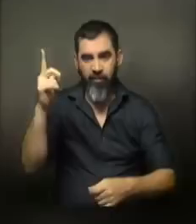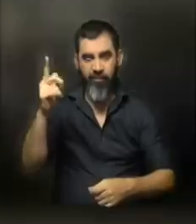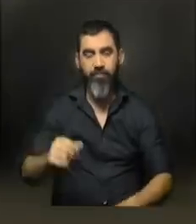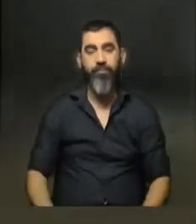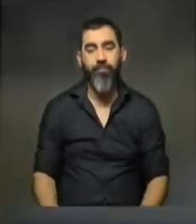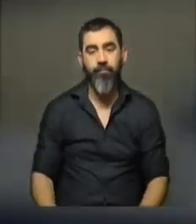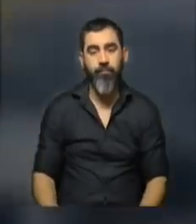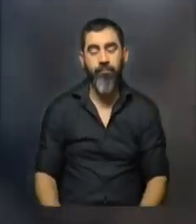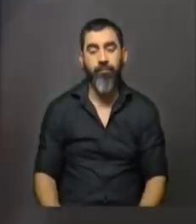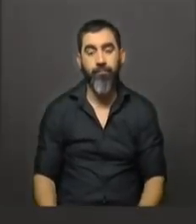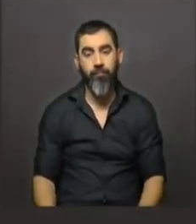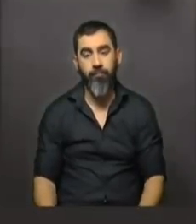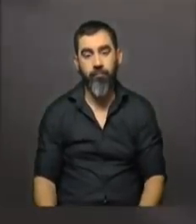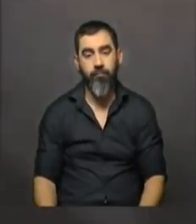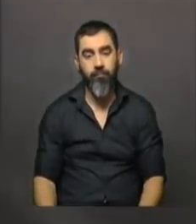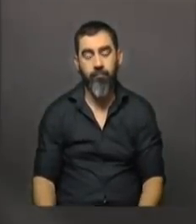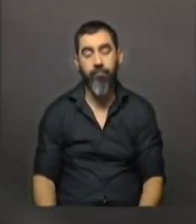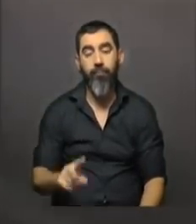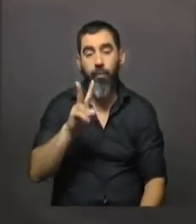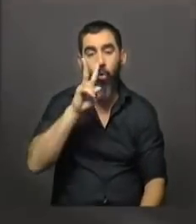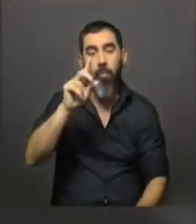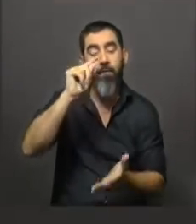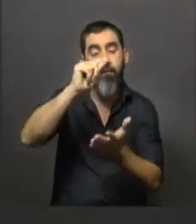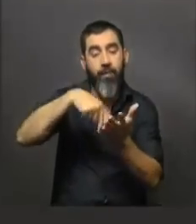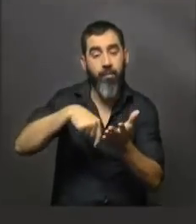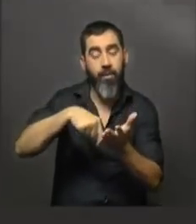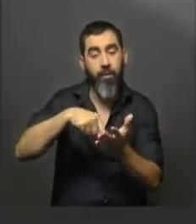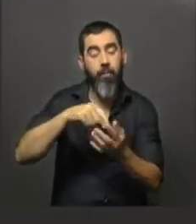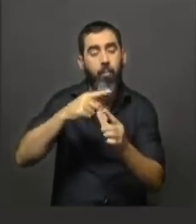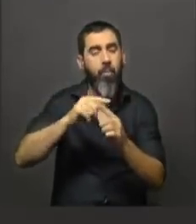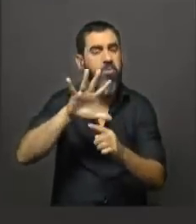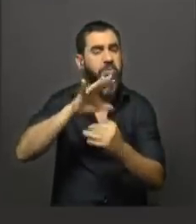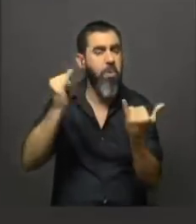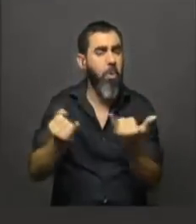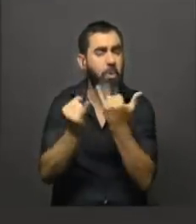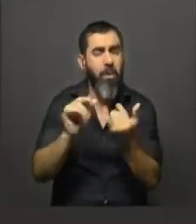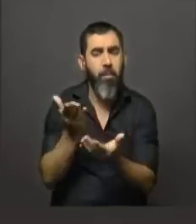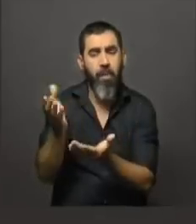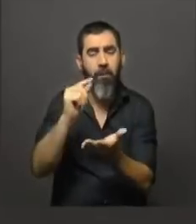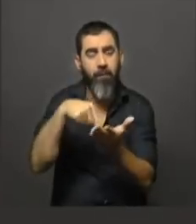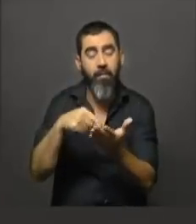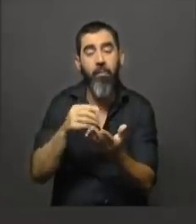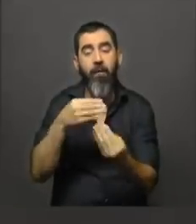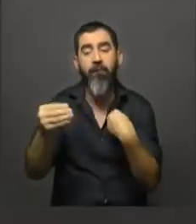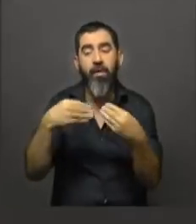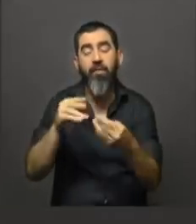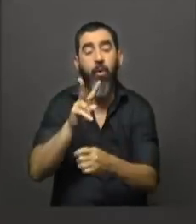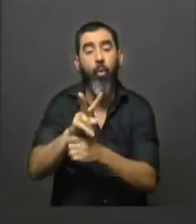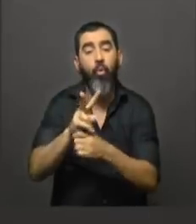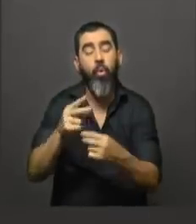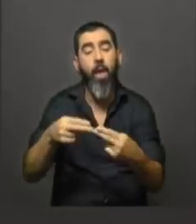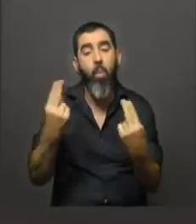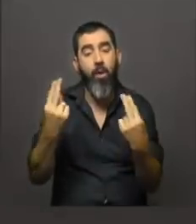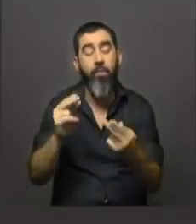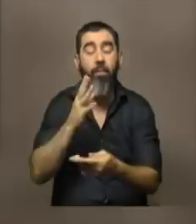Lacalle Pou, que reúne más de 2.000 firmas. En 5 días juntaron estas firmas pidiendo flexibilizar los controles aduaneros como